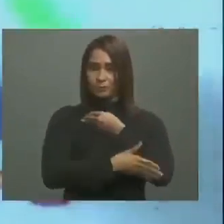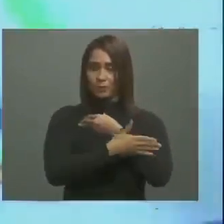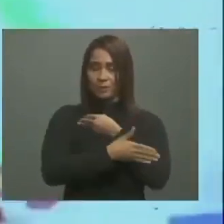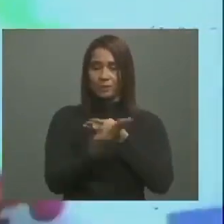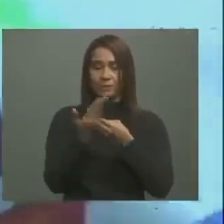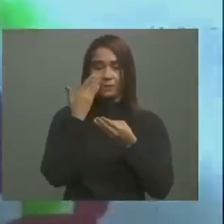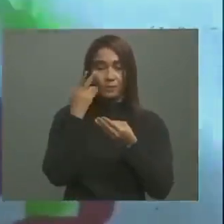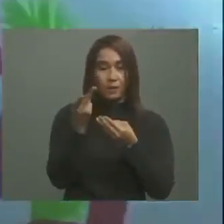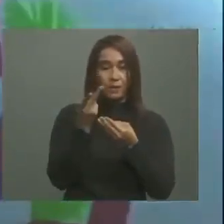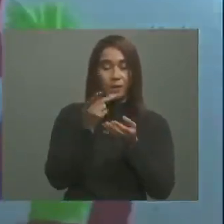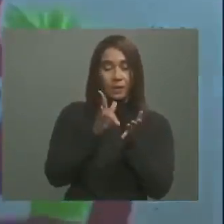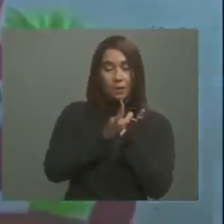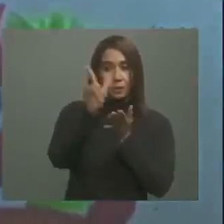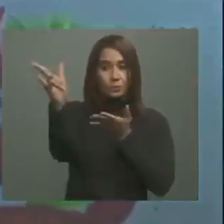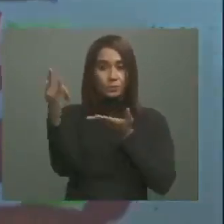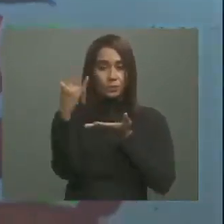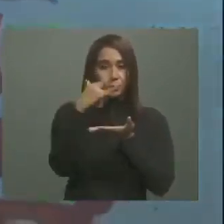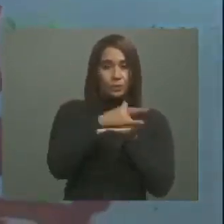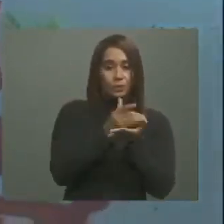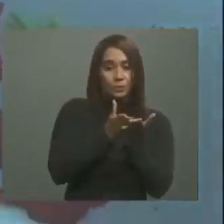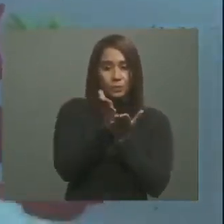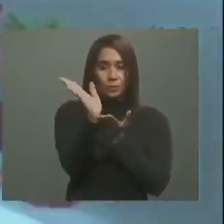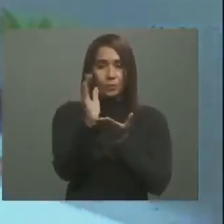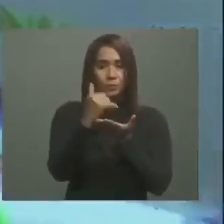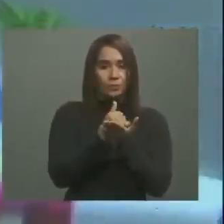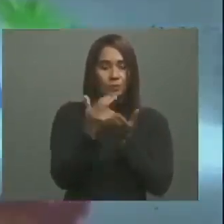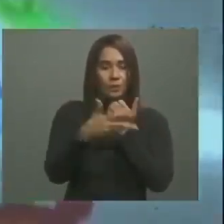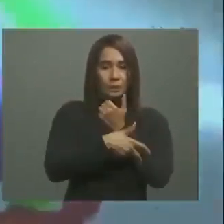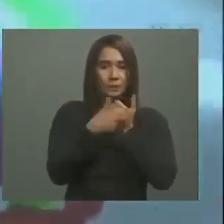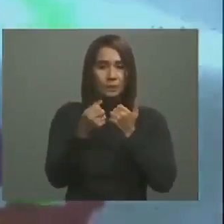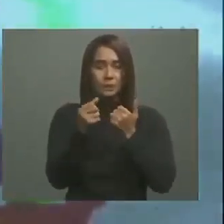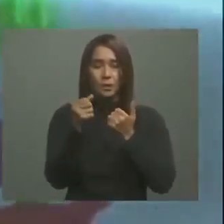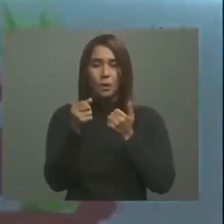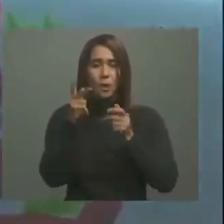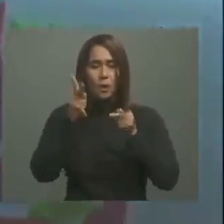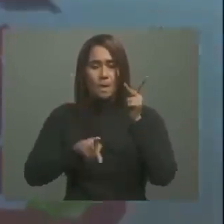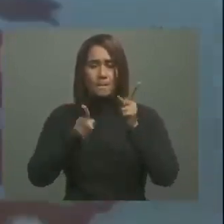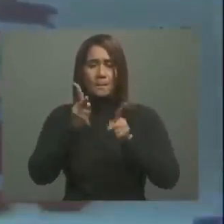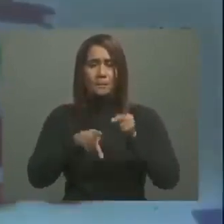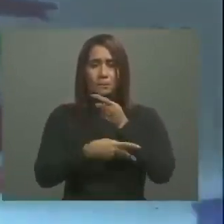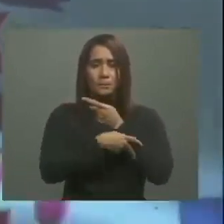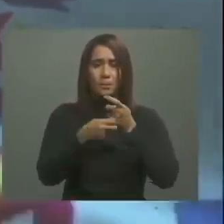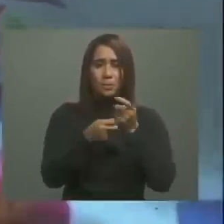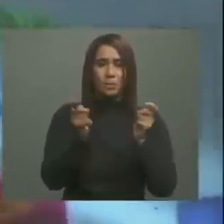periódico Diario Libre, porque es que por eso que yo, pero denle la información correcta.